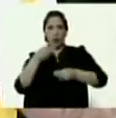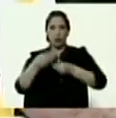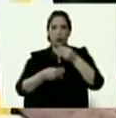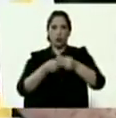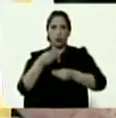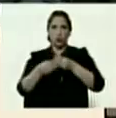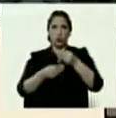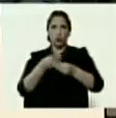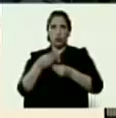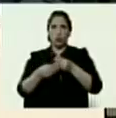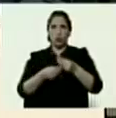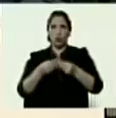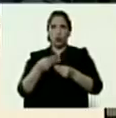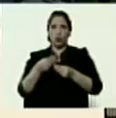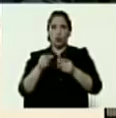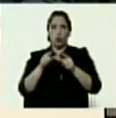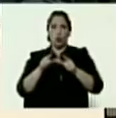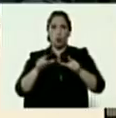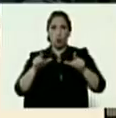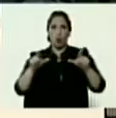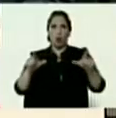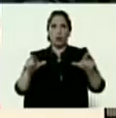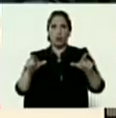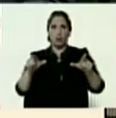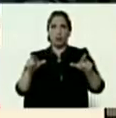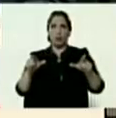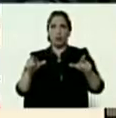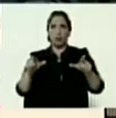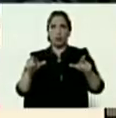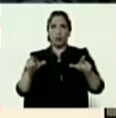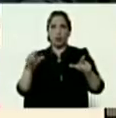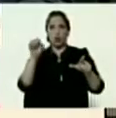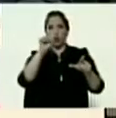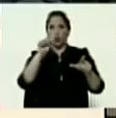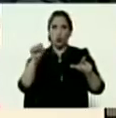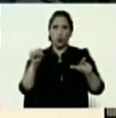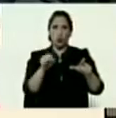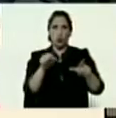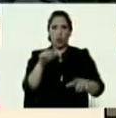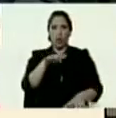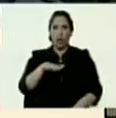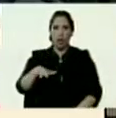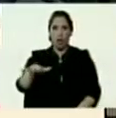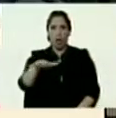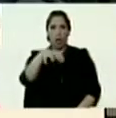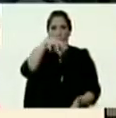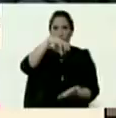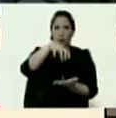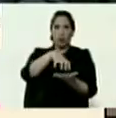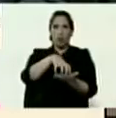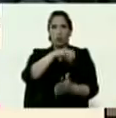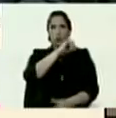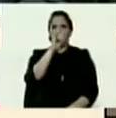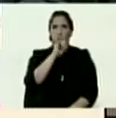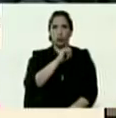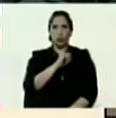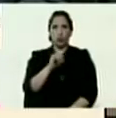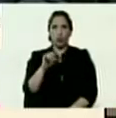en una localidad del sur del lago en el estado Zulia.